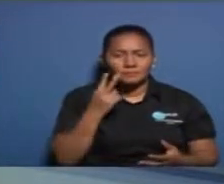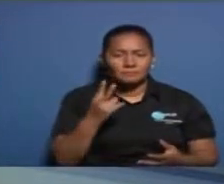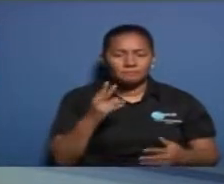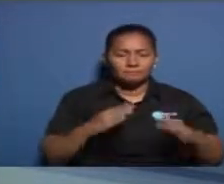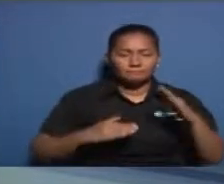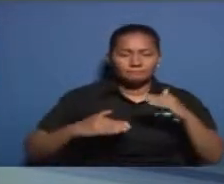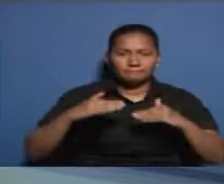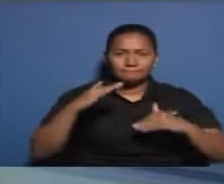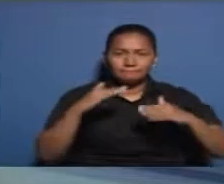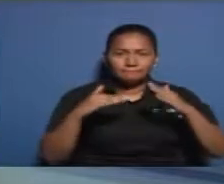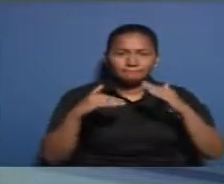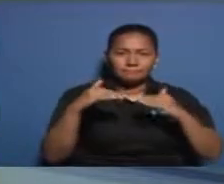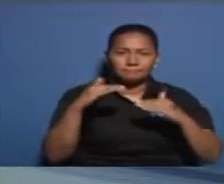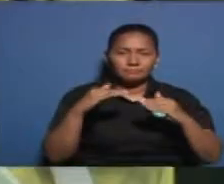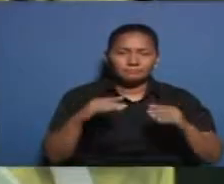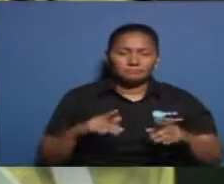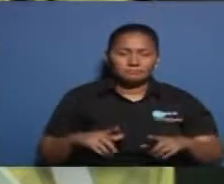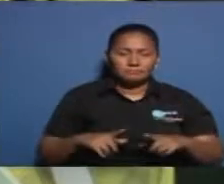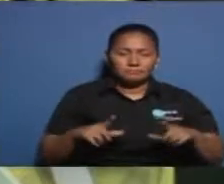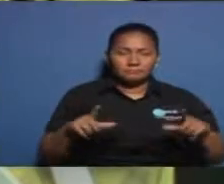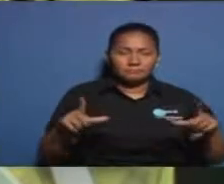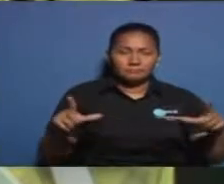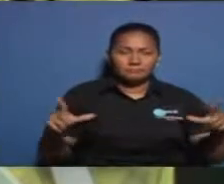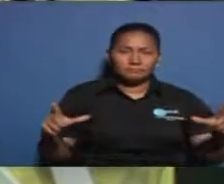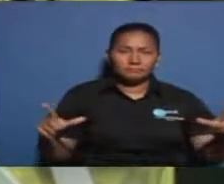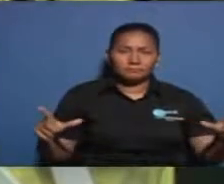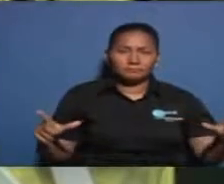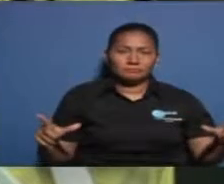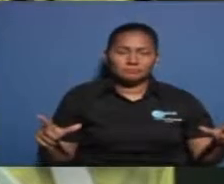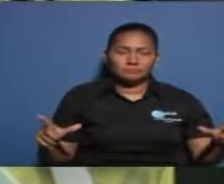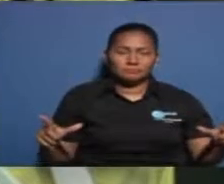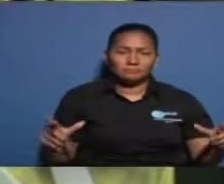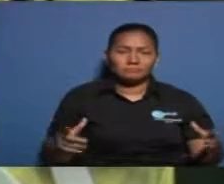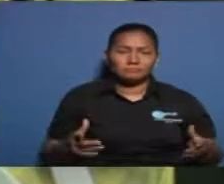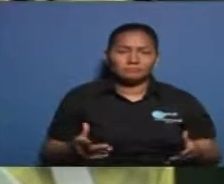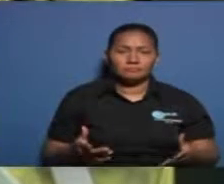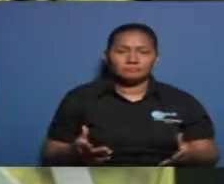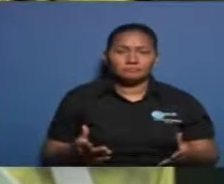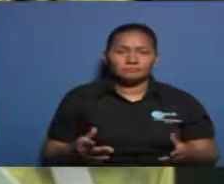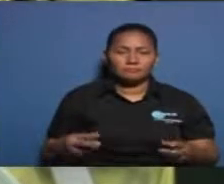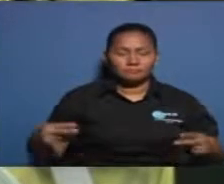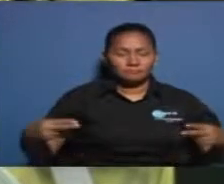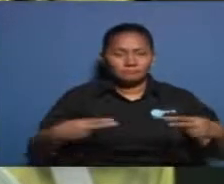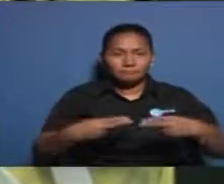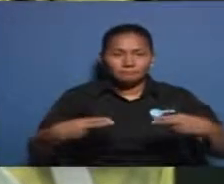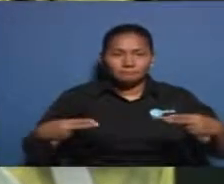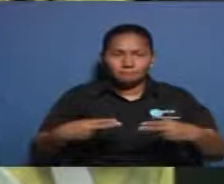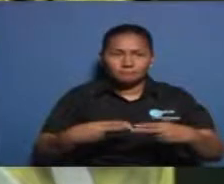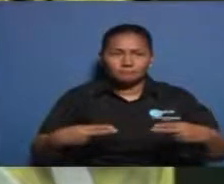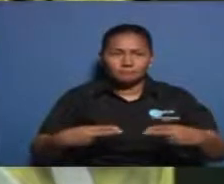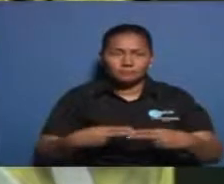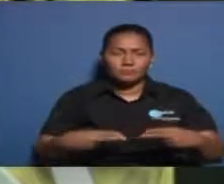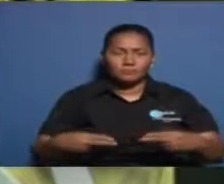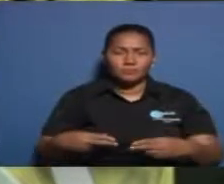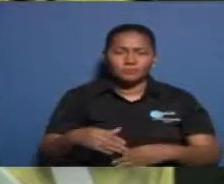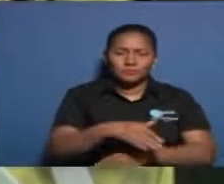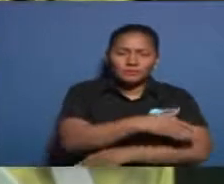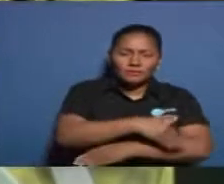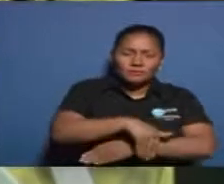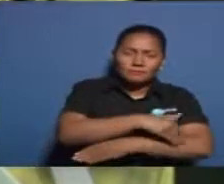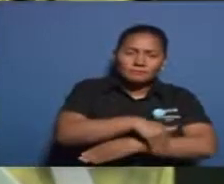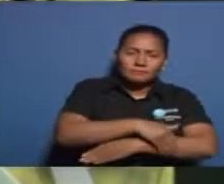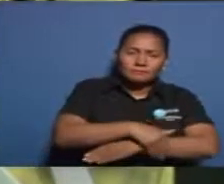de la presión la ampliación de autopistas y del cuarto un puente